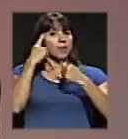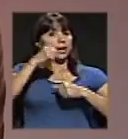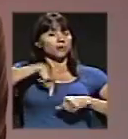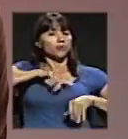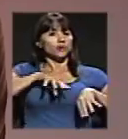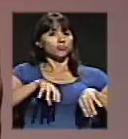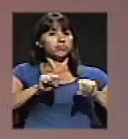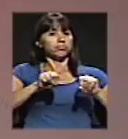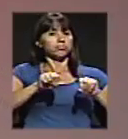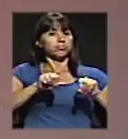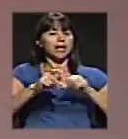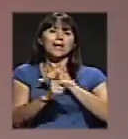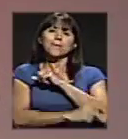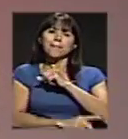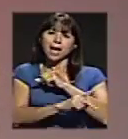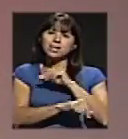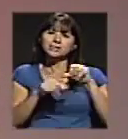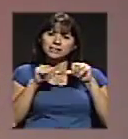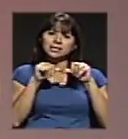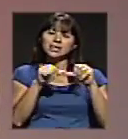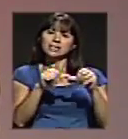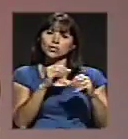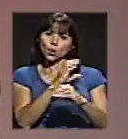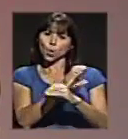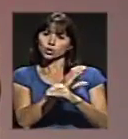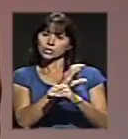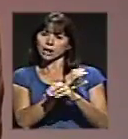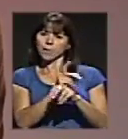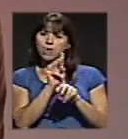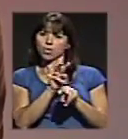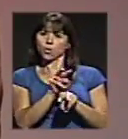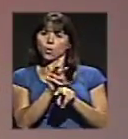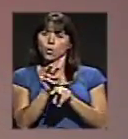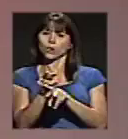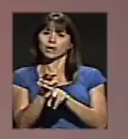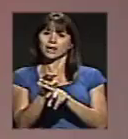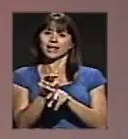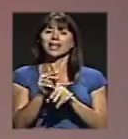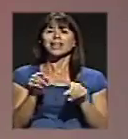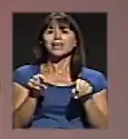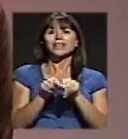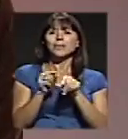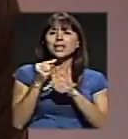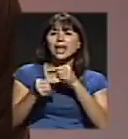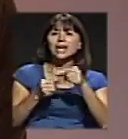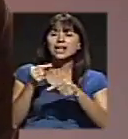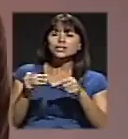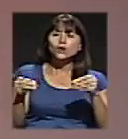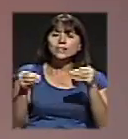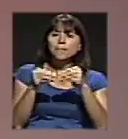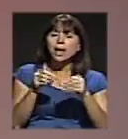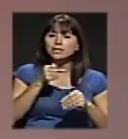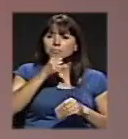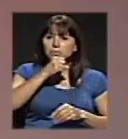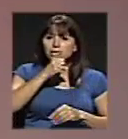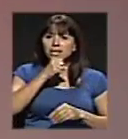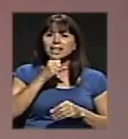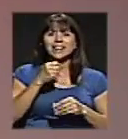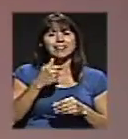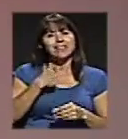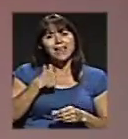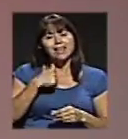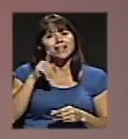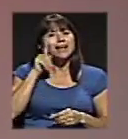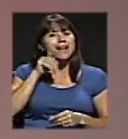país sigue siendo conservador y siguen, sobre todo de las generaciones mayores, siguen pesando algunos prejuicios